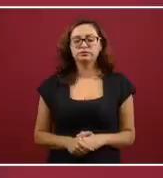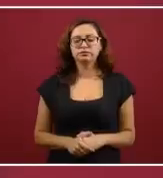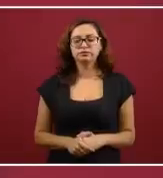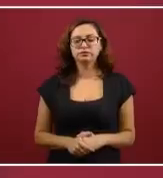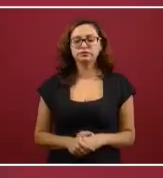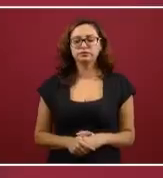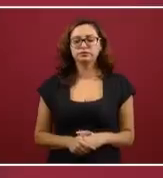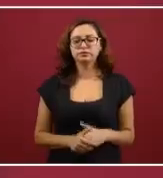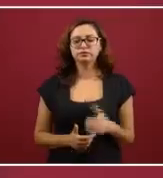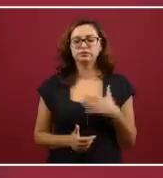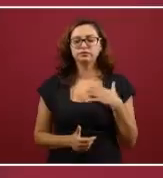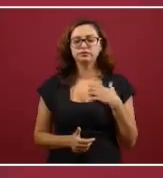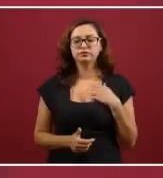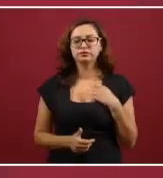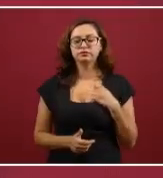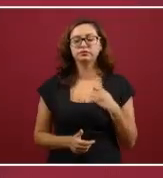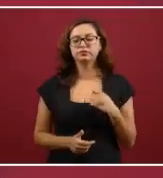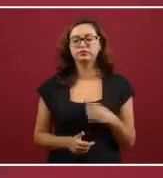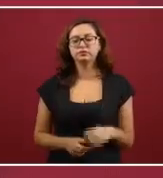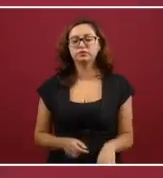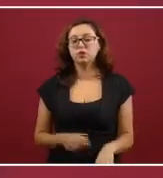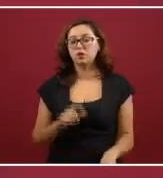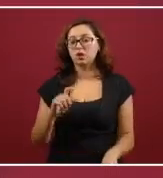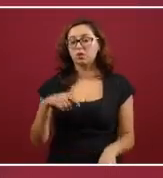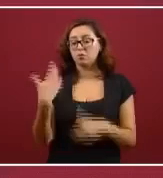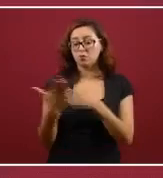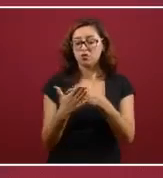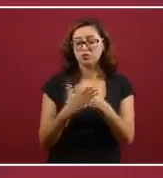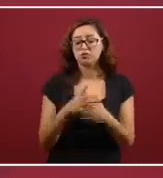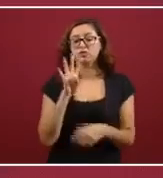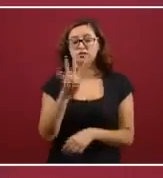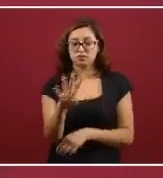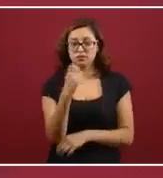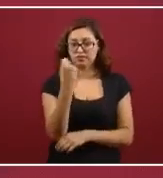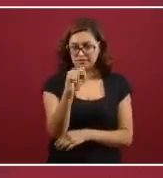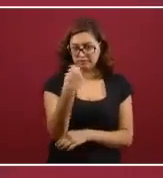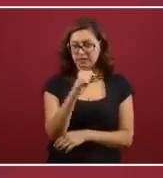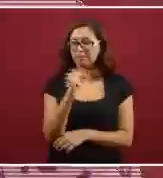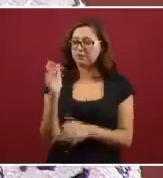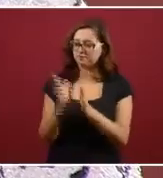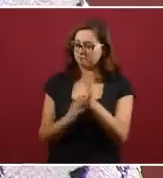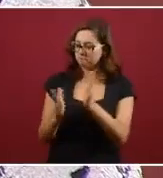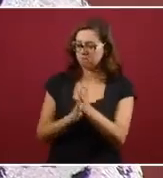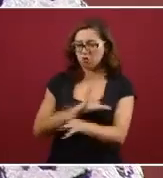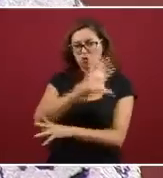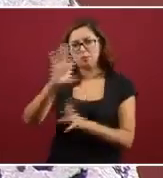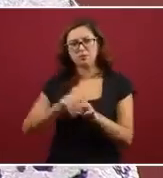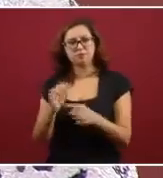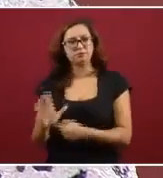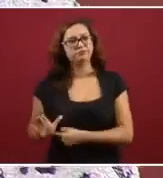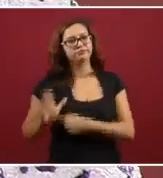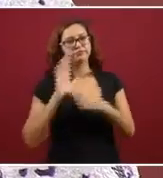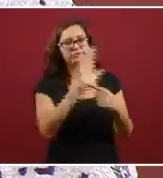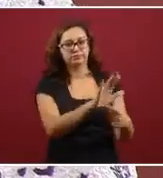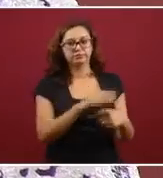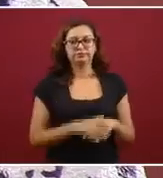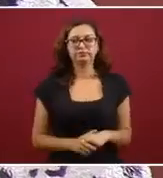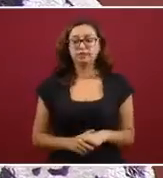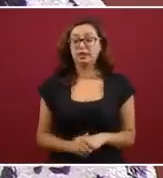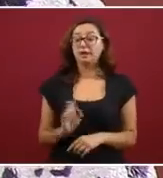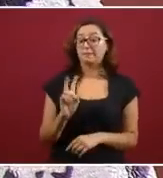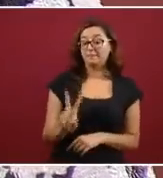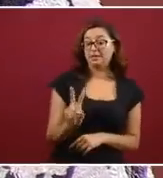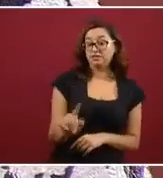término que tiene el Departamento de Comercio, es el 19 de septiembre próximo. Y este viernes, el viernes